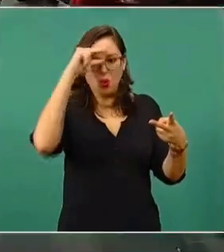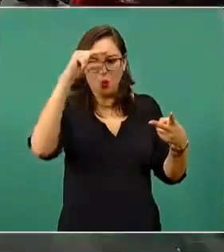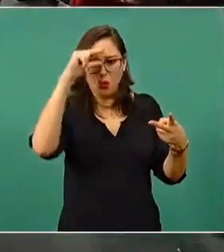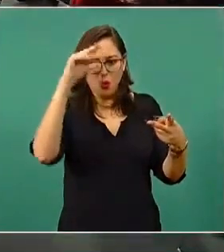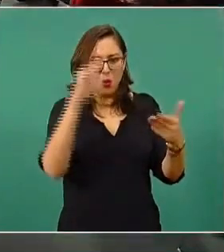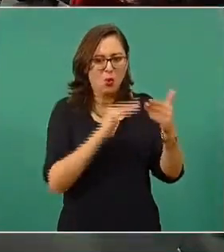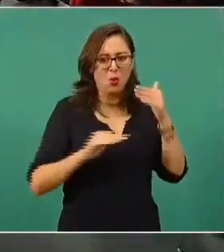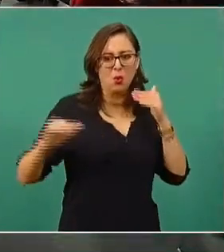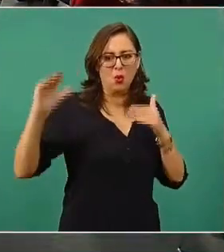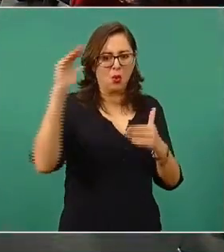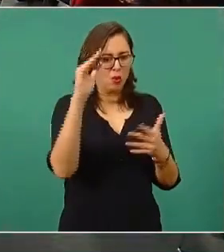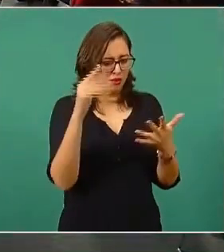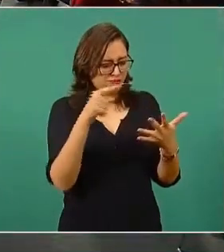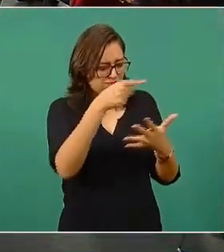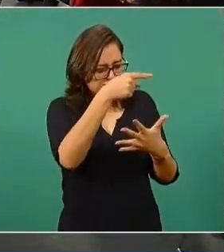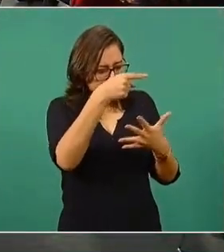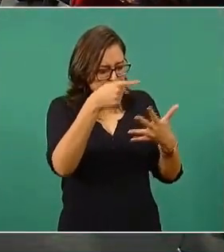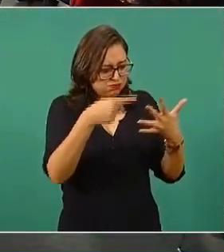intelectuales,